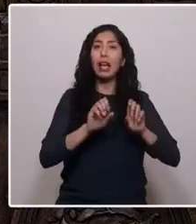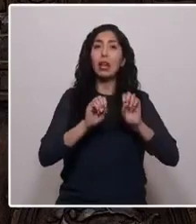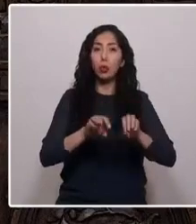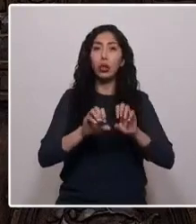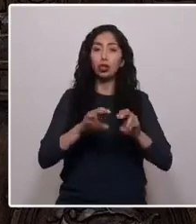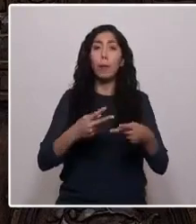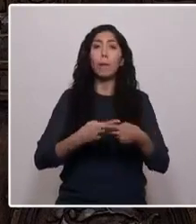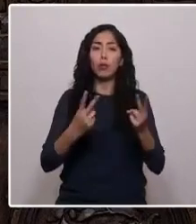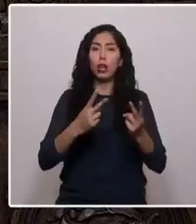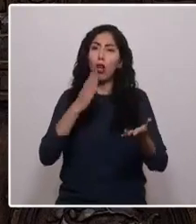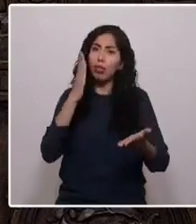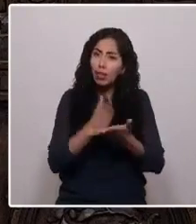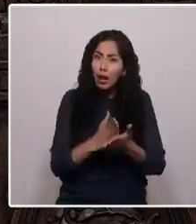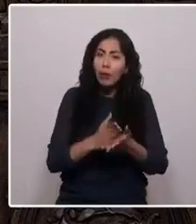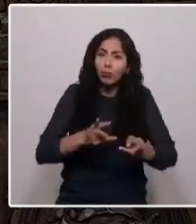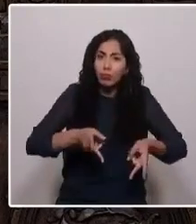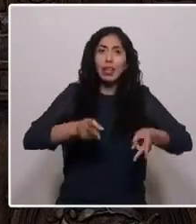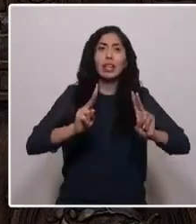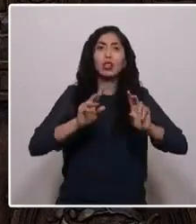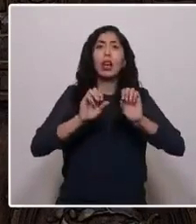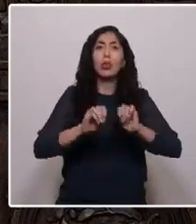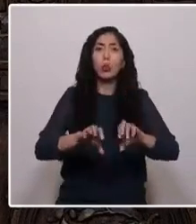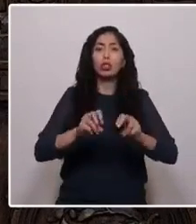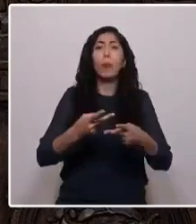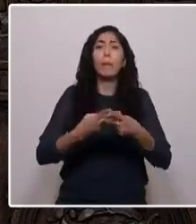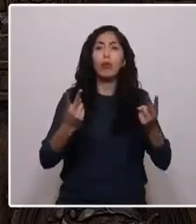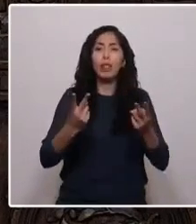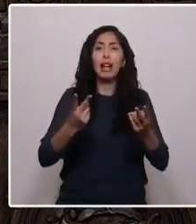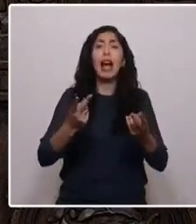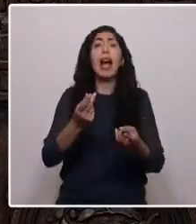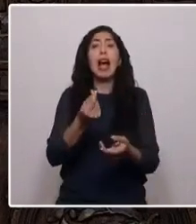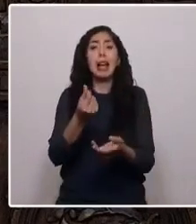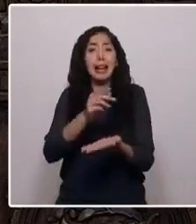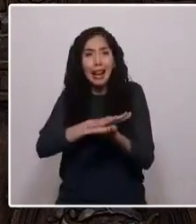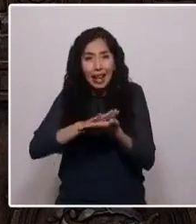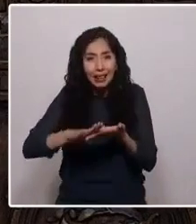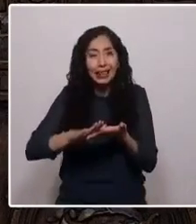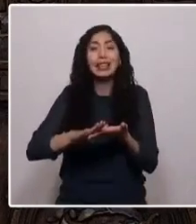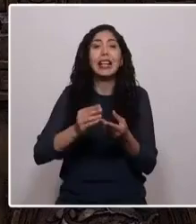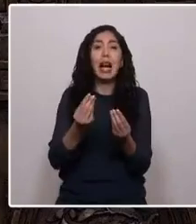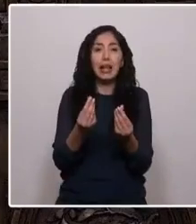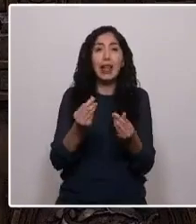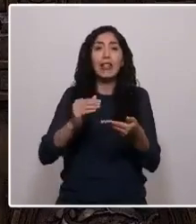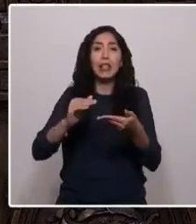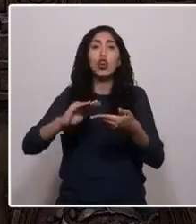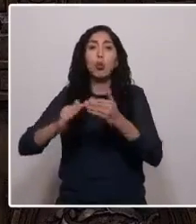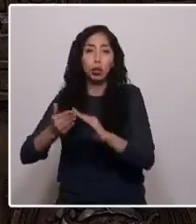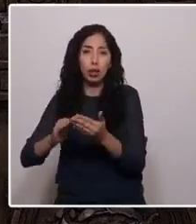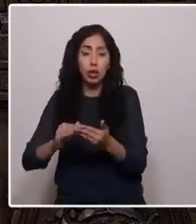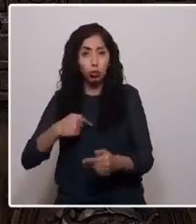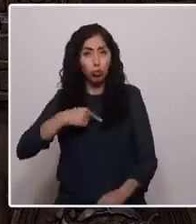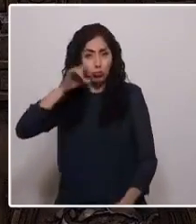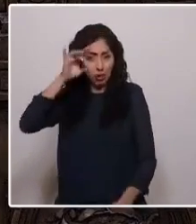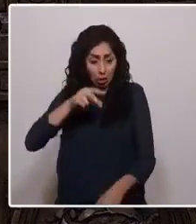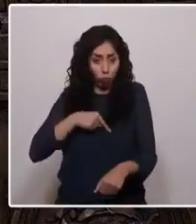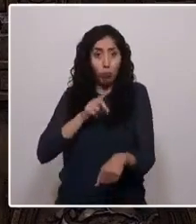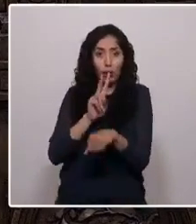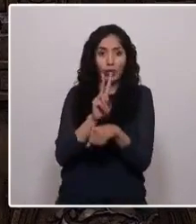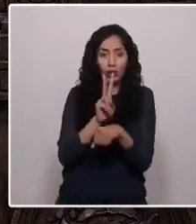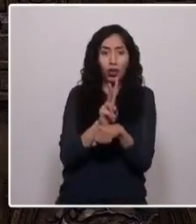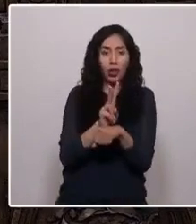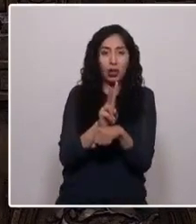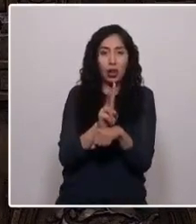el derecho a la educación pública gratuita de calidad y comunitaria se como profesor que esta es la base para construir cualquier